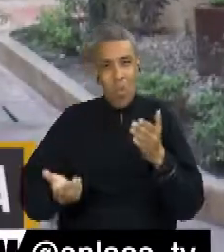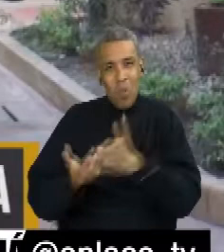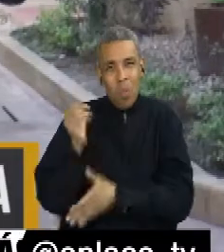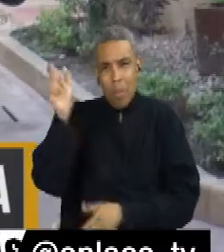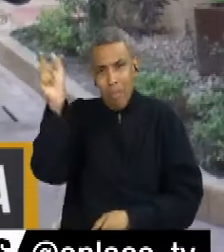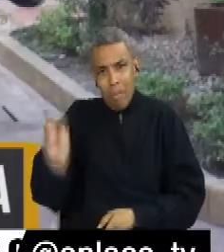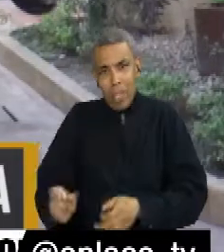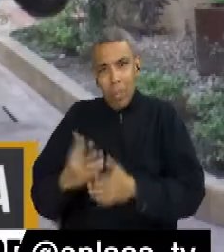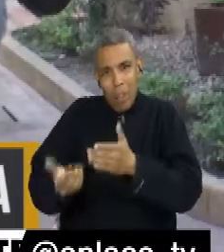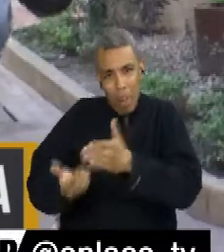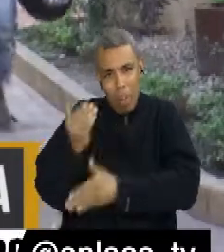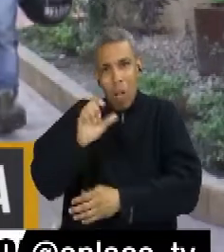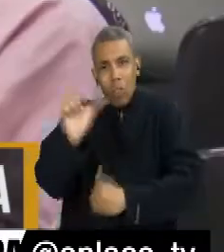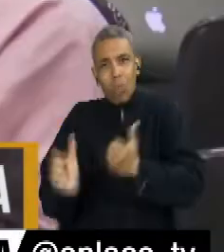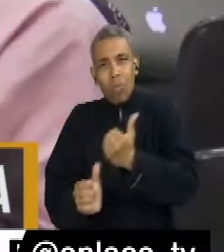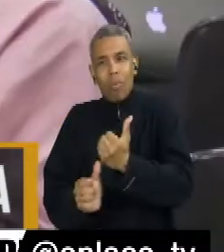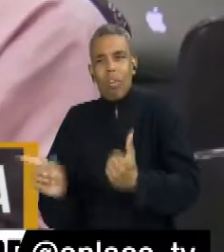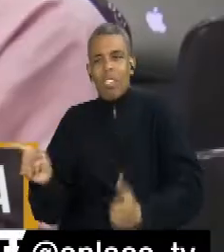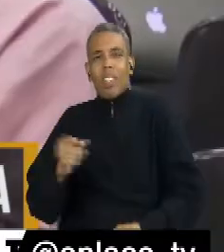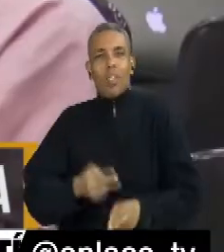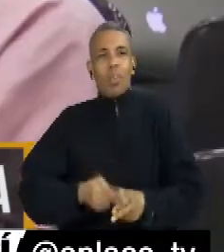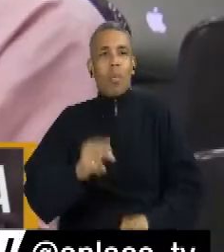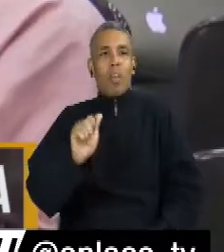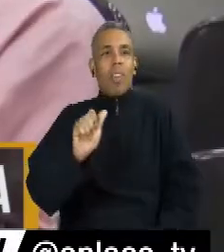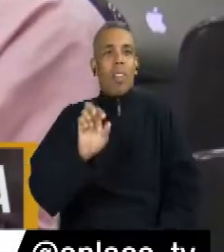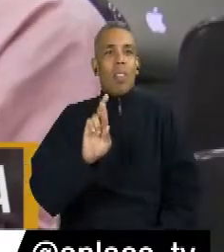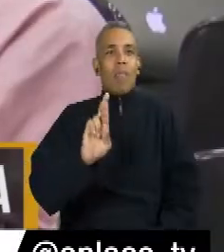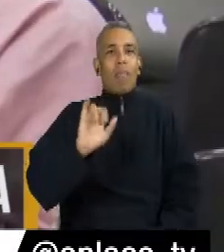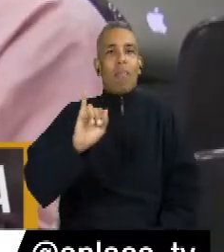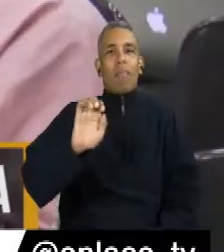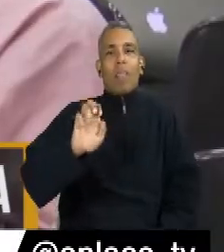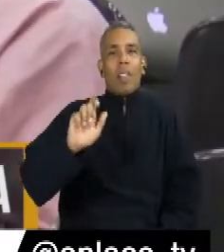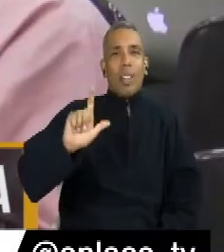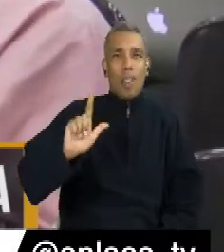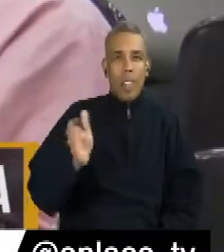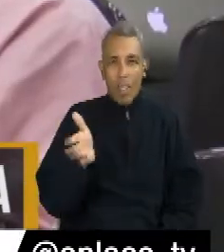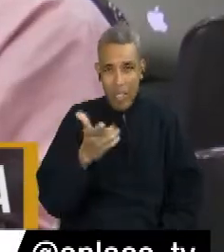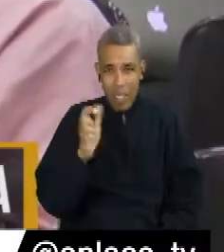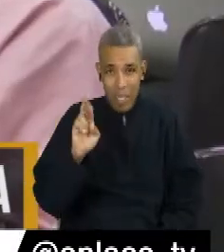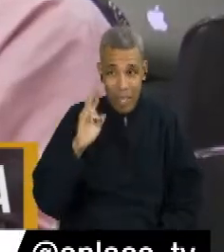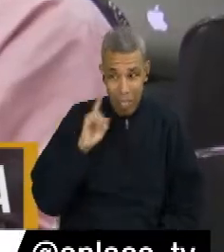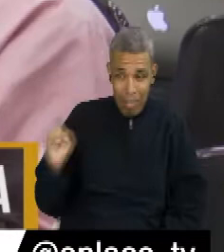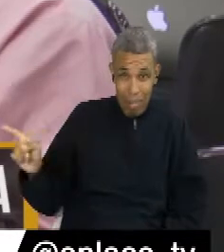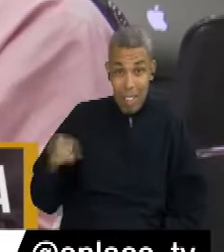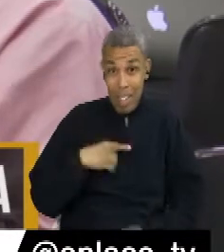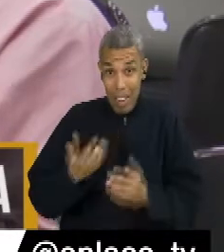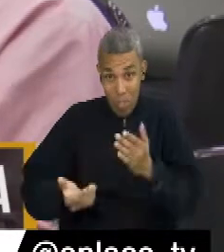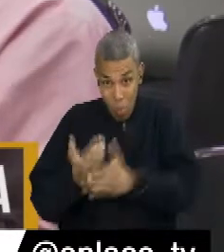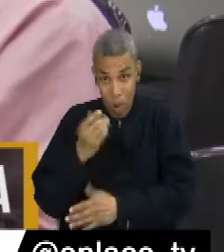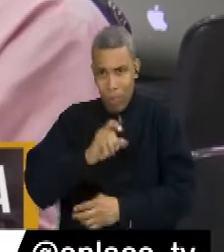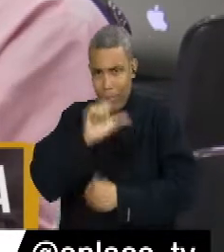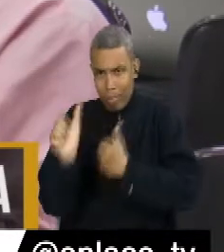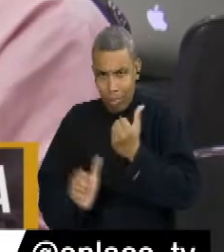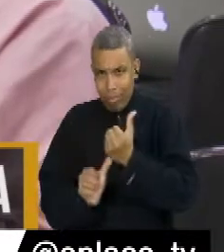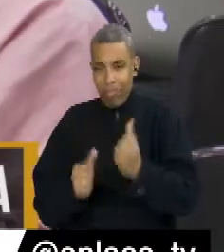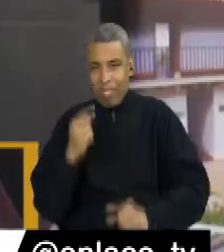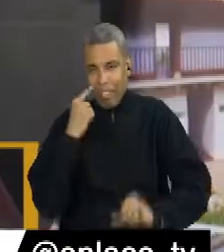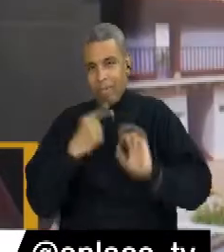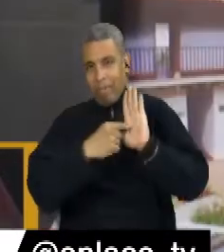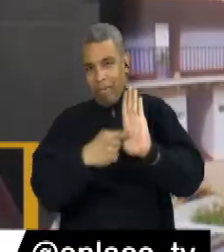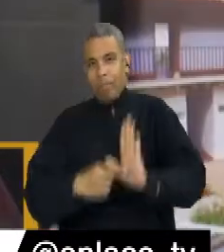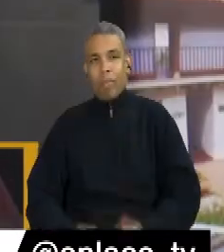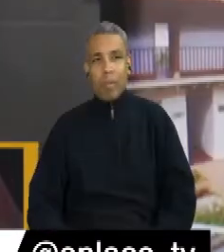trata de Ariel Rodríguez, quien hace parte del equipo administrativo de la institución educativa técnica y tecnológica más importante del